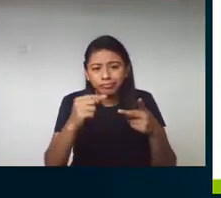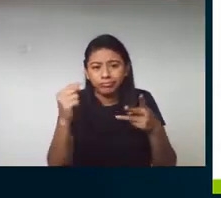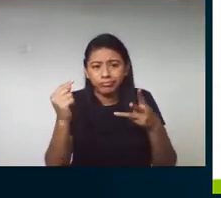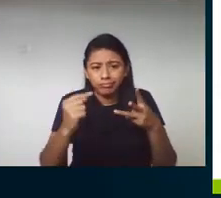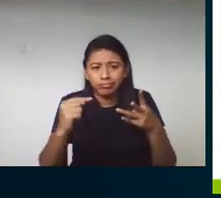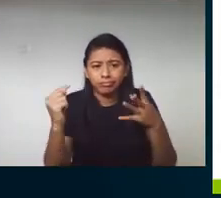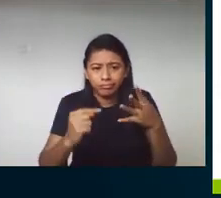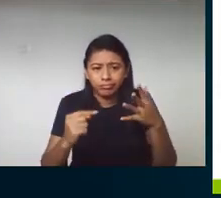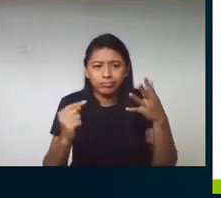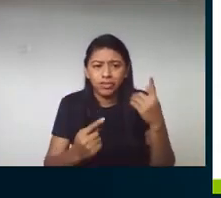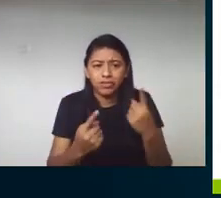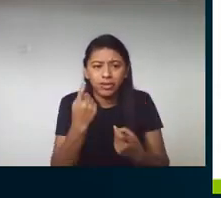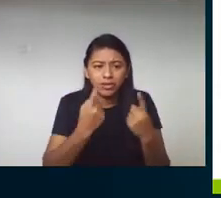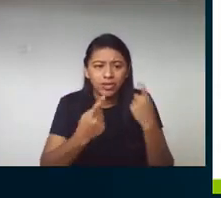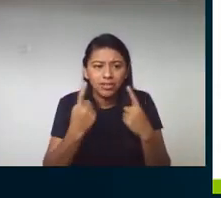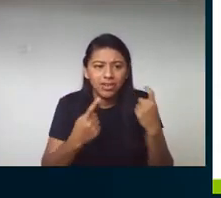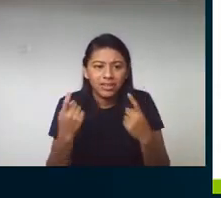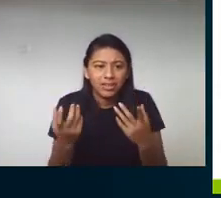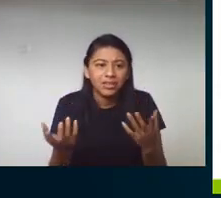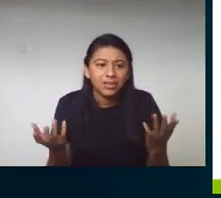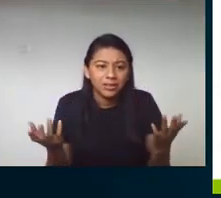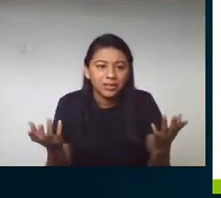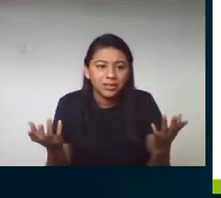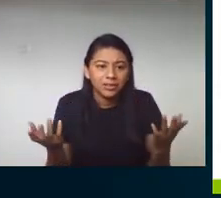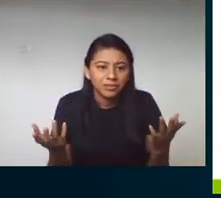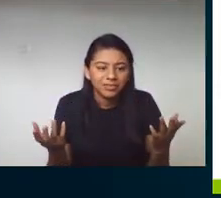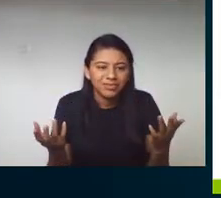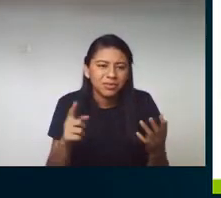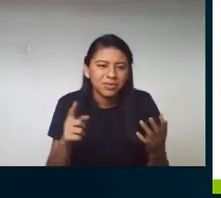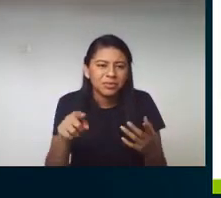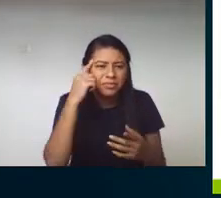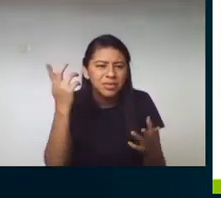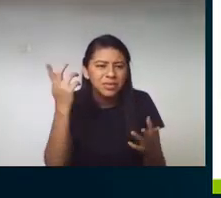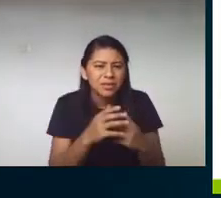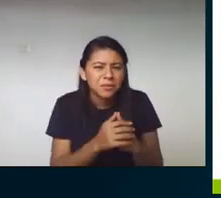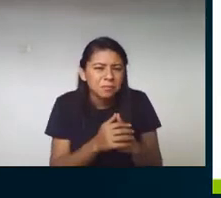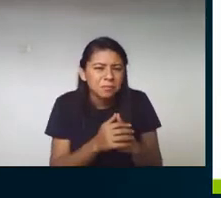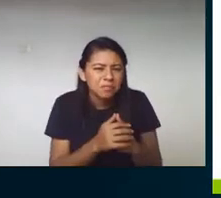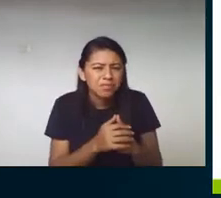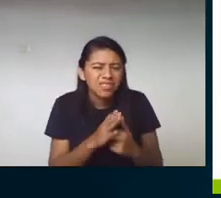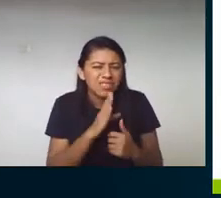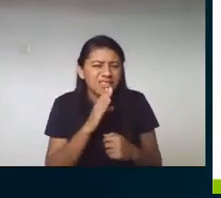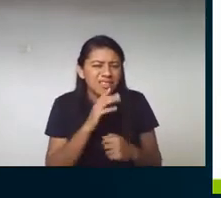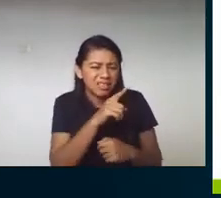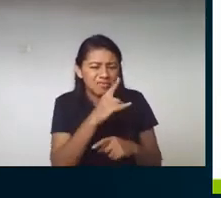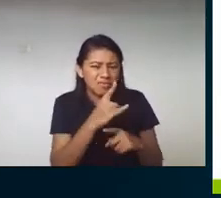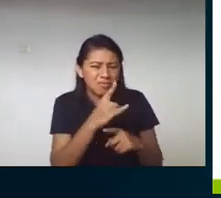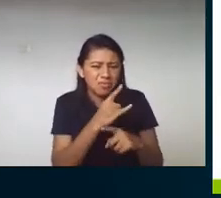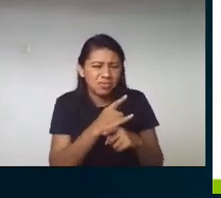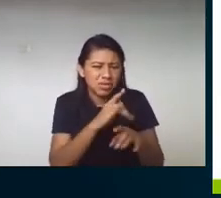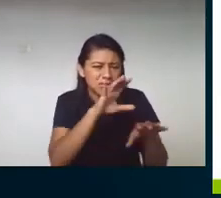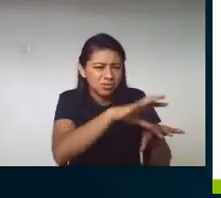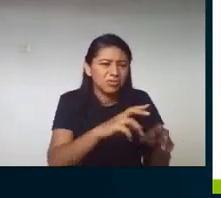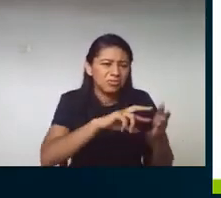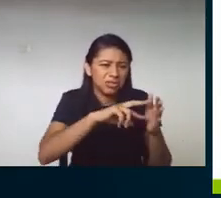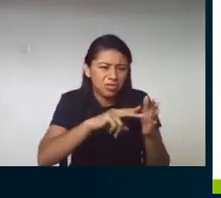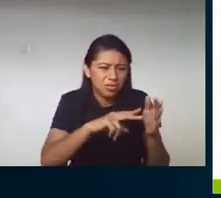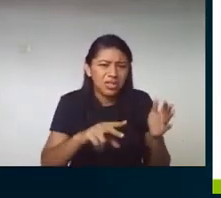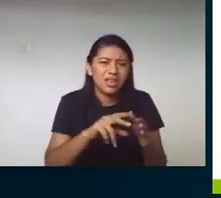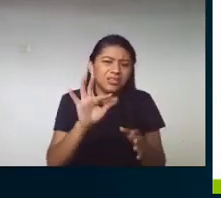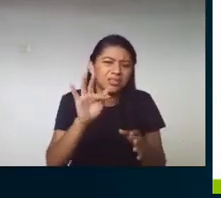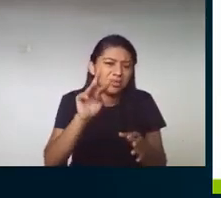muy sofisticadas. ¿Y quién usa esto en Colombia? Pues realmente lo usan muchas empresas. Una de los grandes ejemplos es